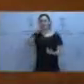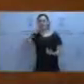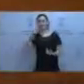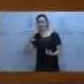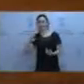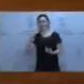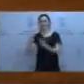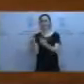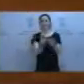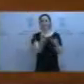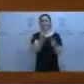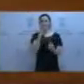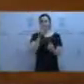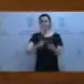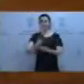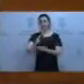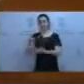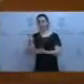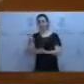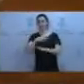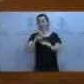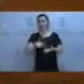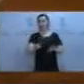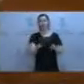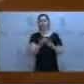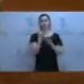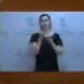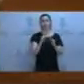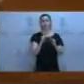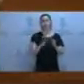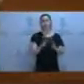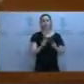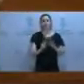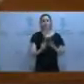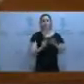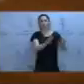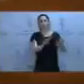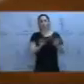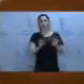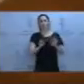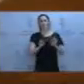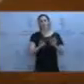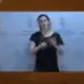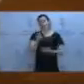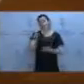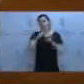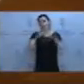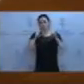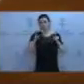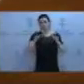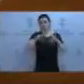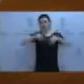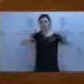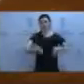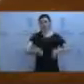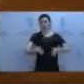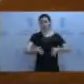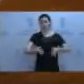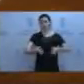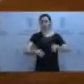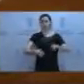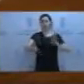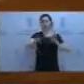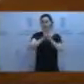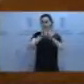30 taxis. La situación discriminatoria que padece el sector del taxi asturiano, como la falta de seguridad jurídica, que es a